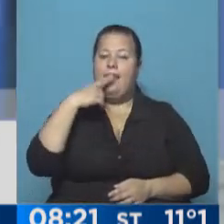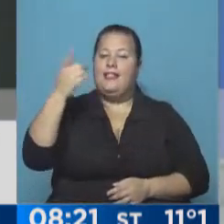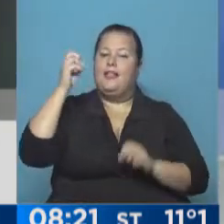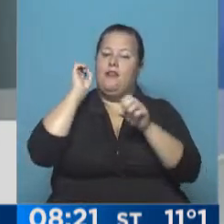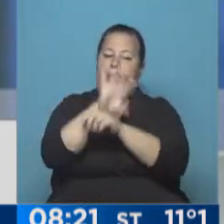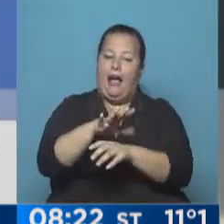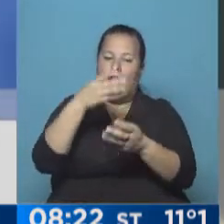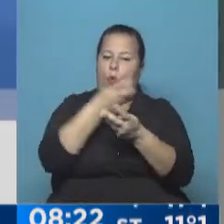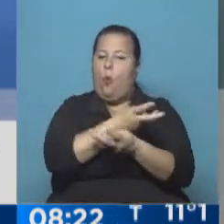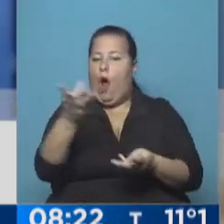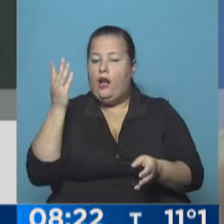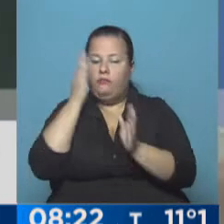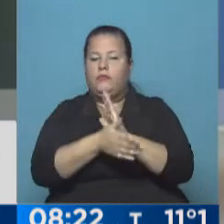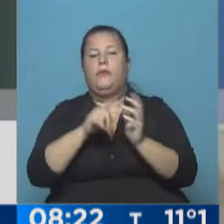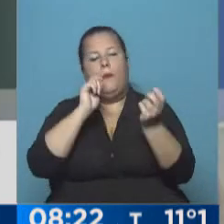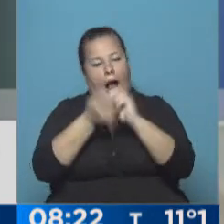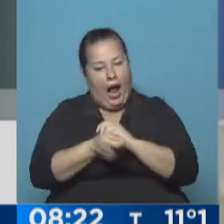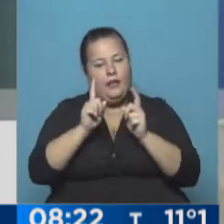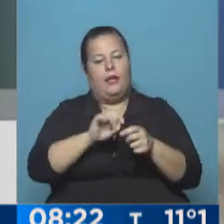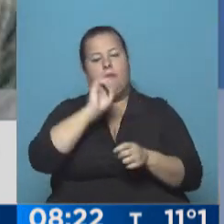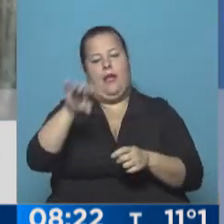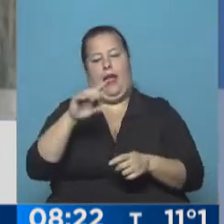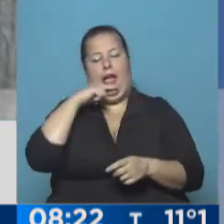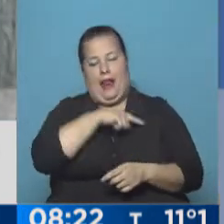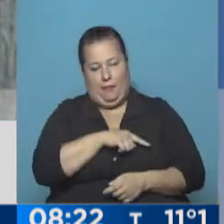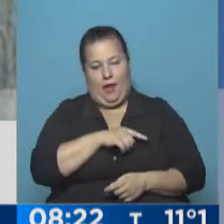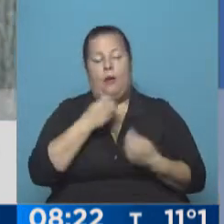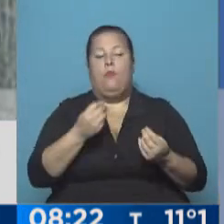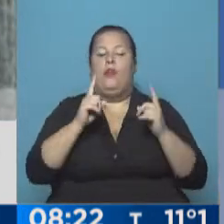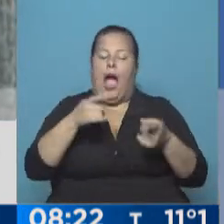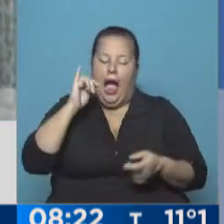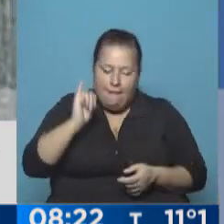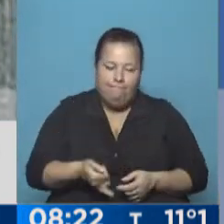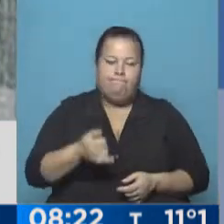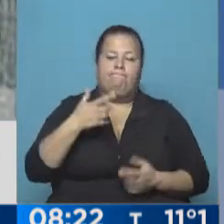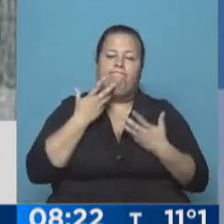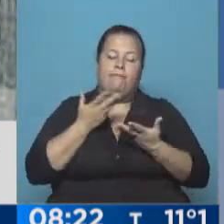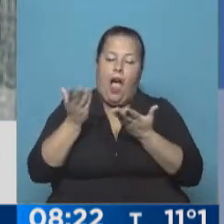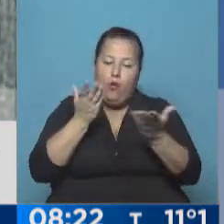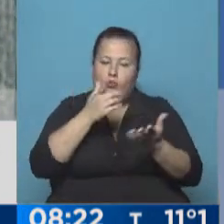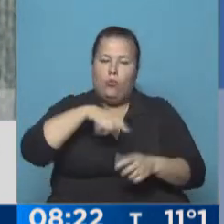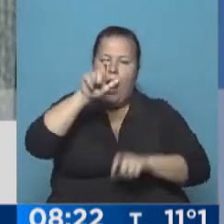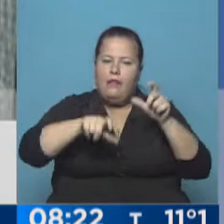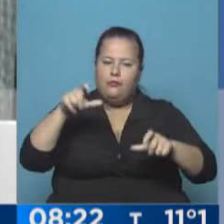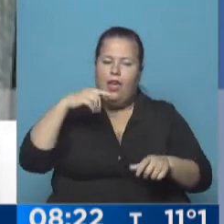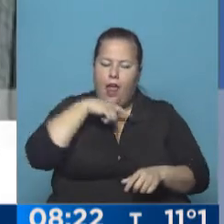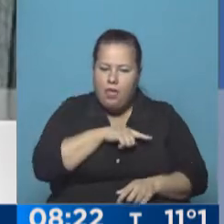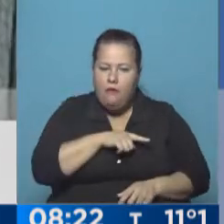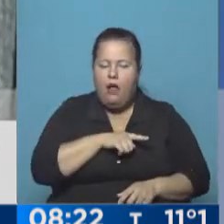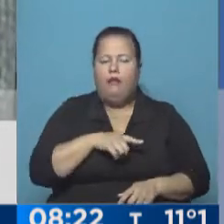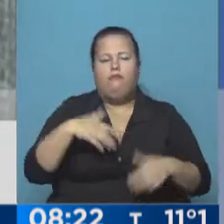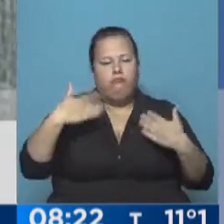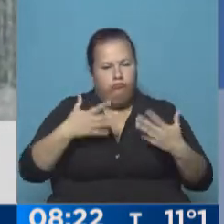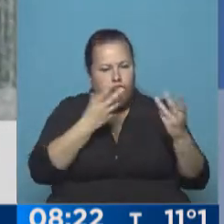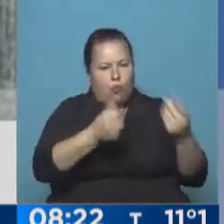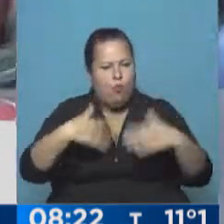de refugiados cambiará también a Alemania, al tiempo que reconoció que la solidaridad de sus compatriotas es total